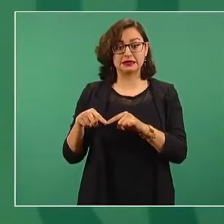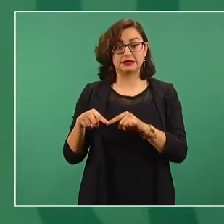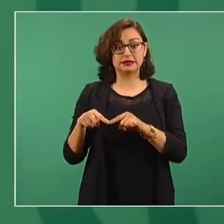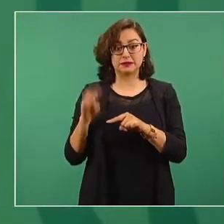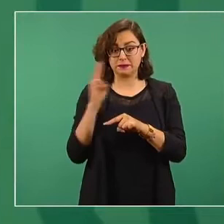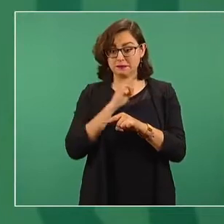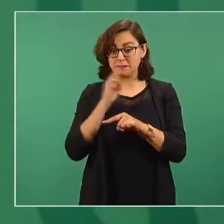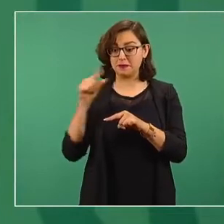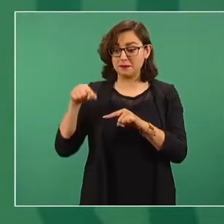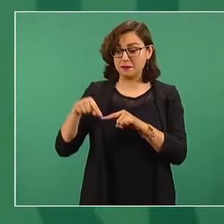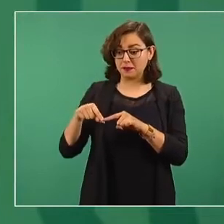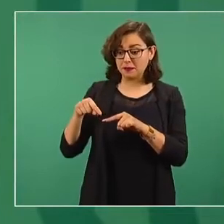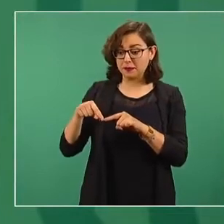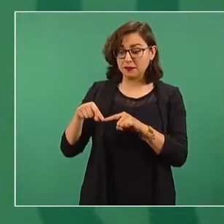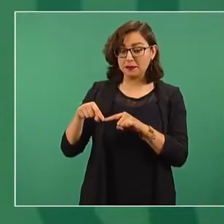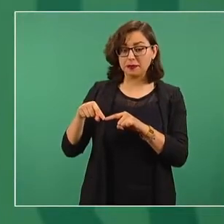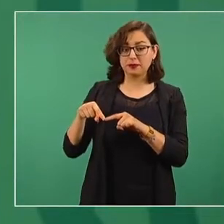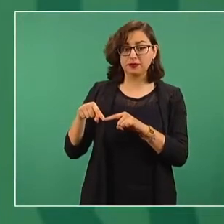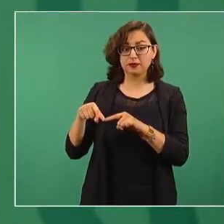también